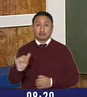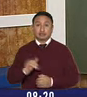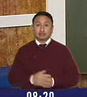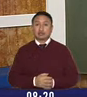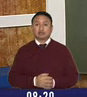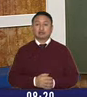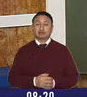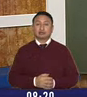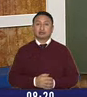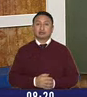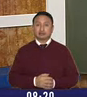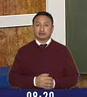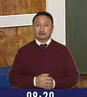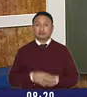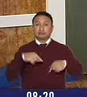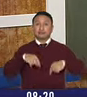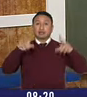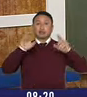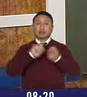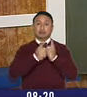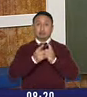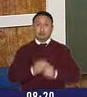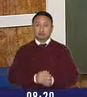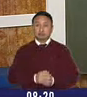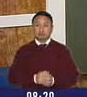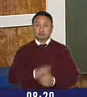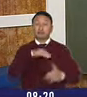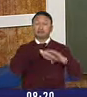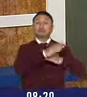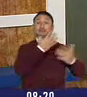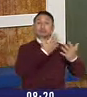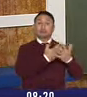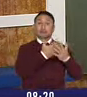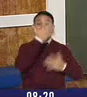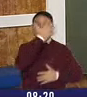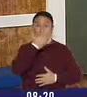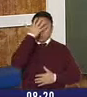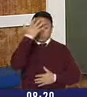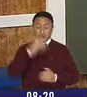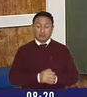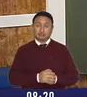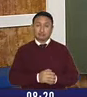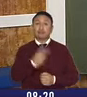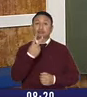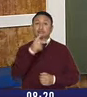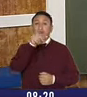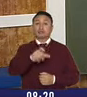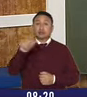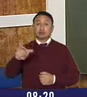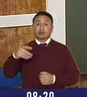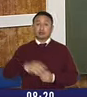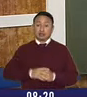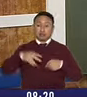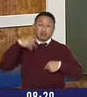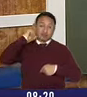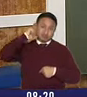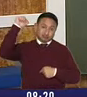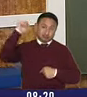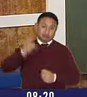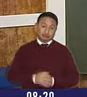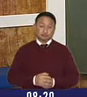Qué terrible. Bueno, vamos a cambiar de tema. Miren ustedes, en la cárcel de Esmeraldas fueron encontrados dos cuerpos suspendidos.